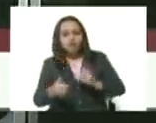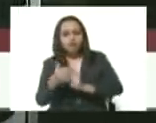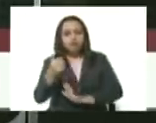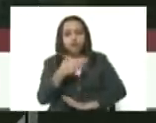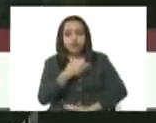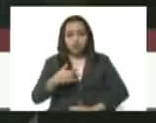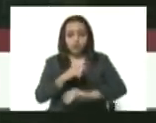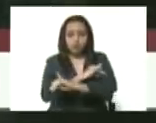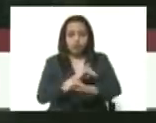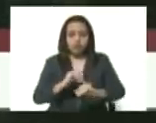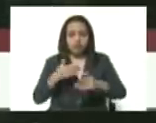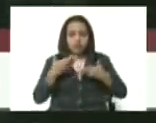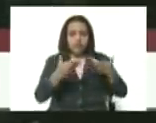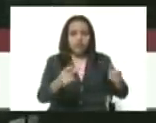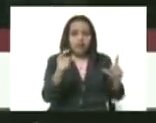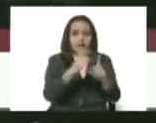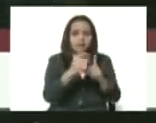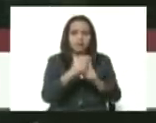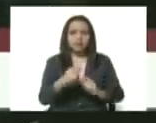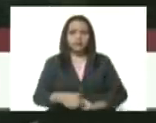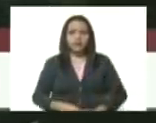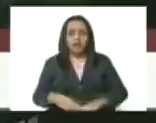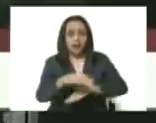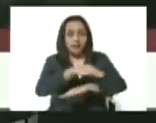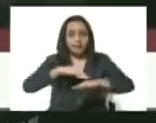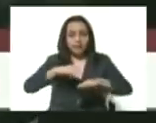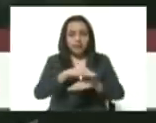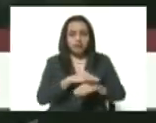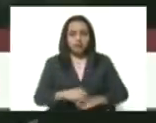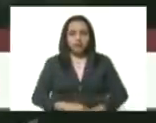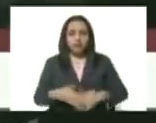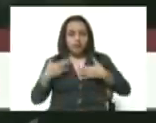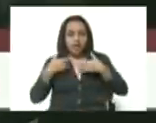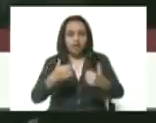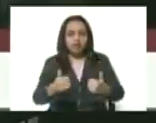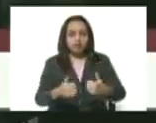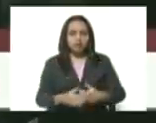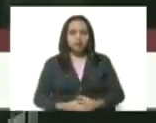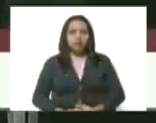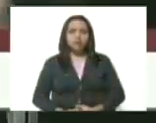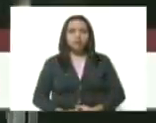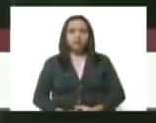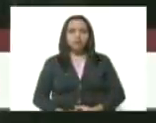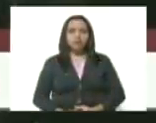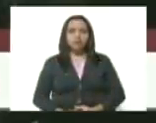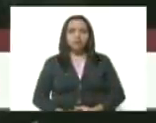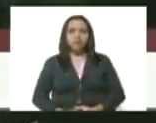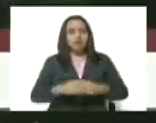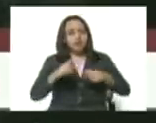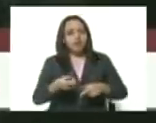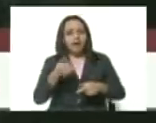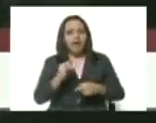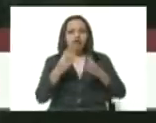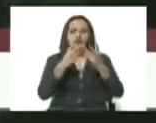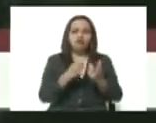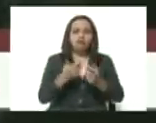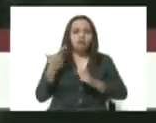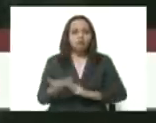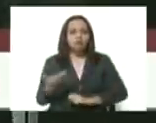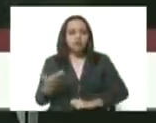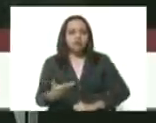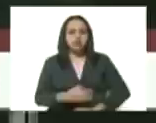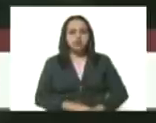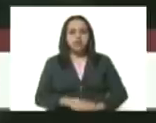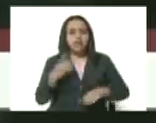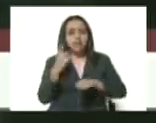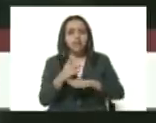para finalizar, darle la palabra al ministro del Poder Popular para la Salud, Carlos Alvarado, que también tiene unos números globales que son muy